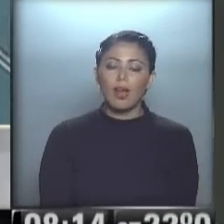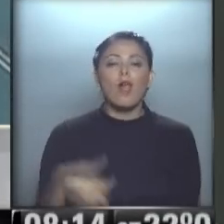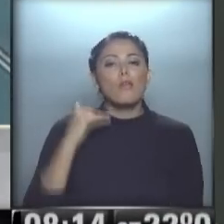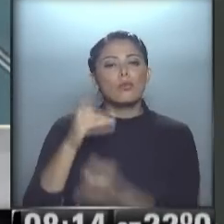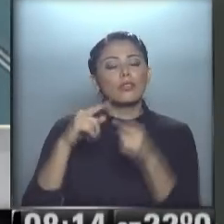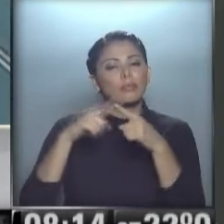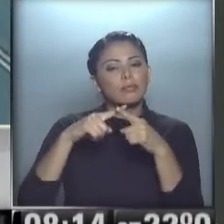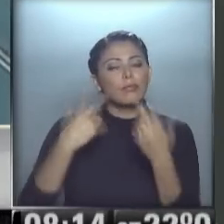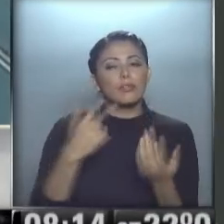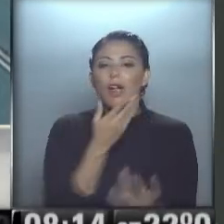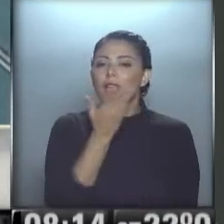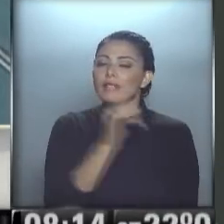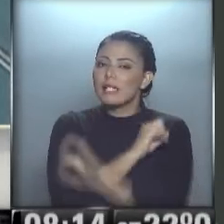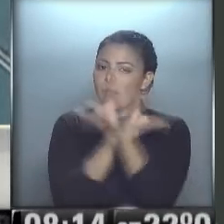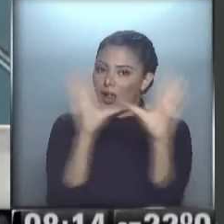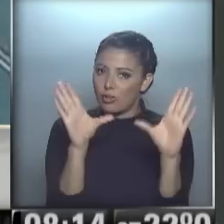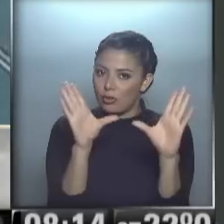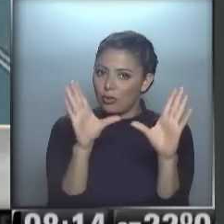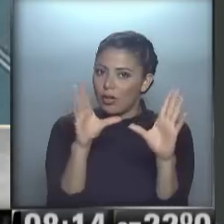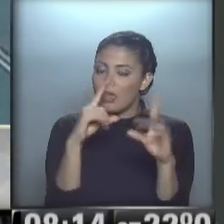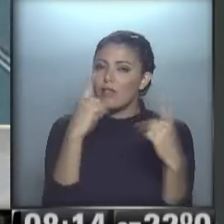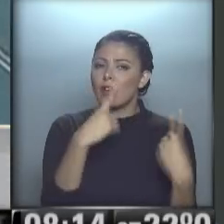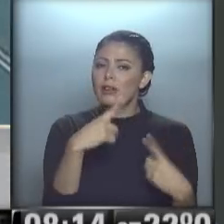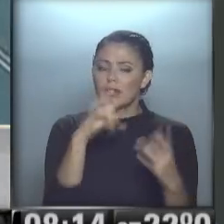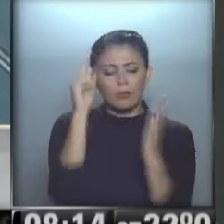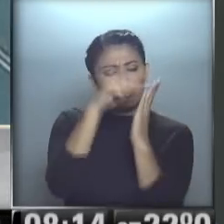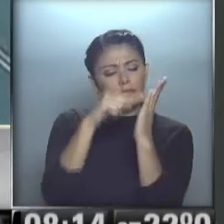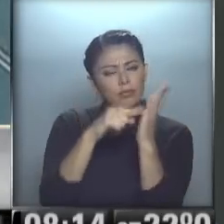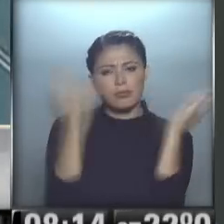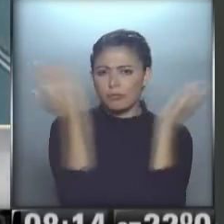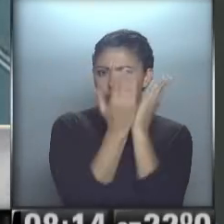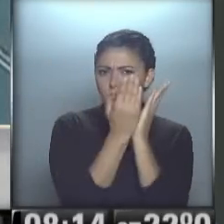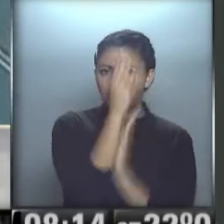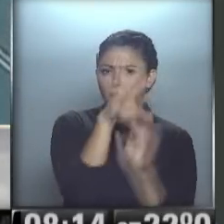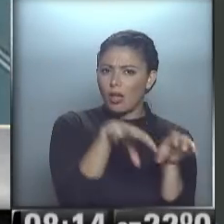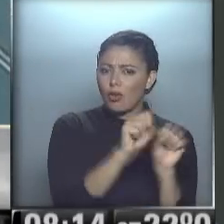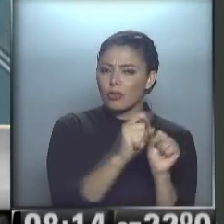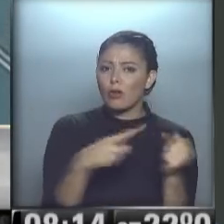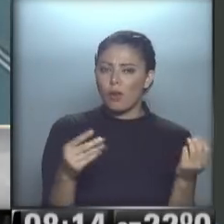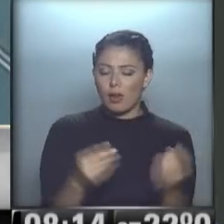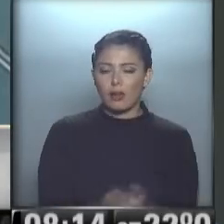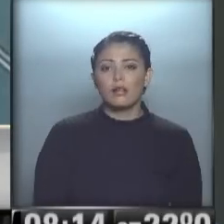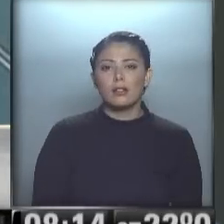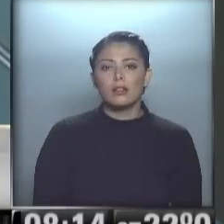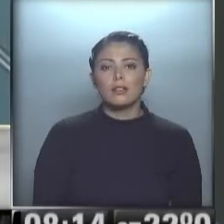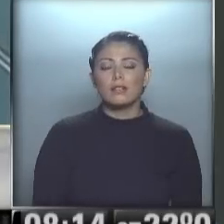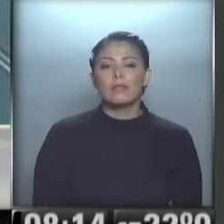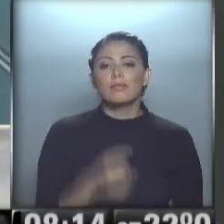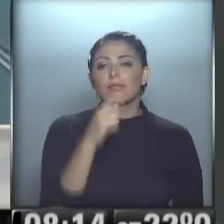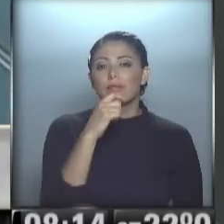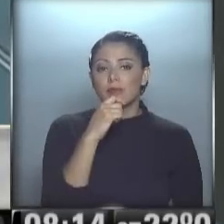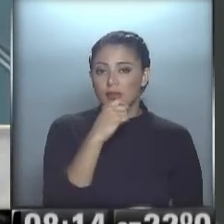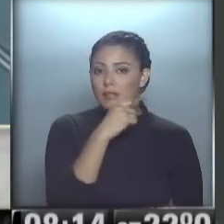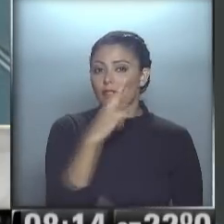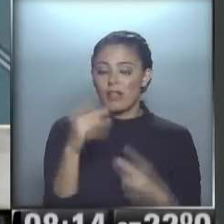negociación y le hemos planteado claramente que Las observaciones que hemos formulado está en que eh